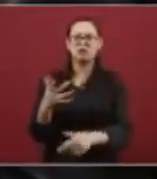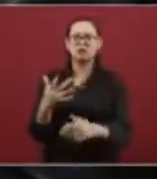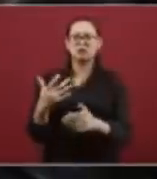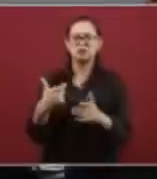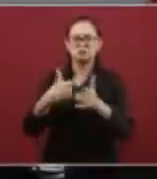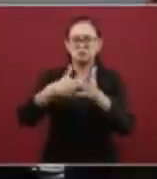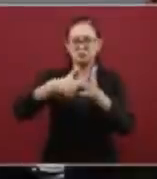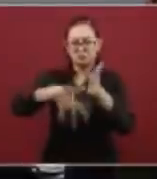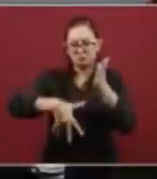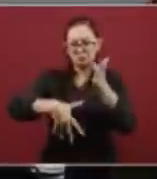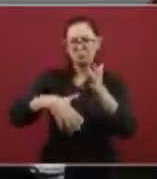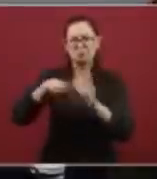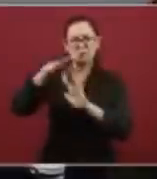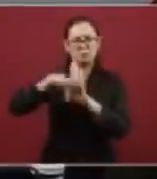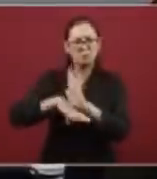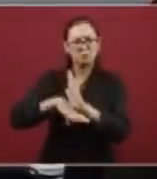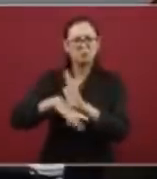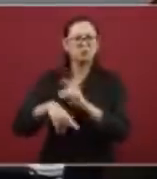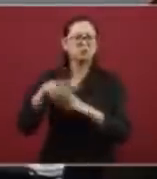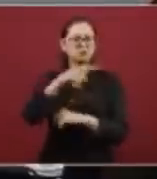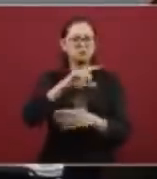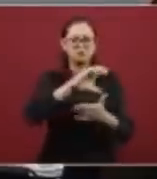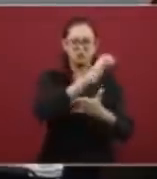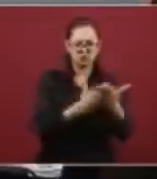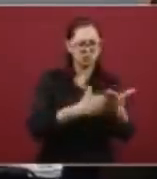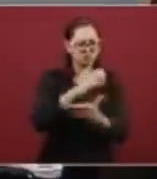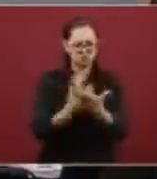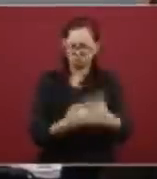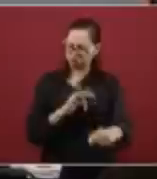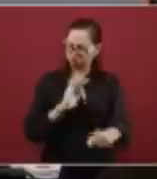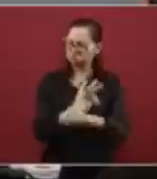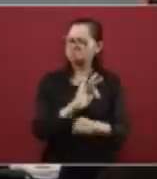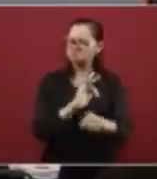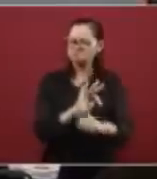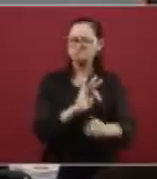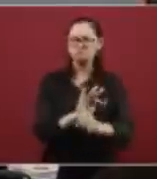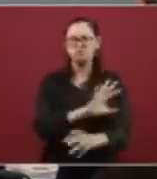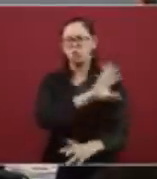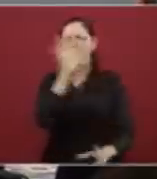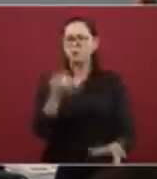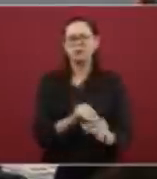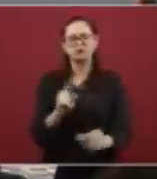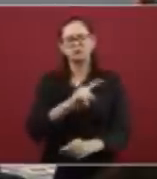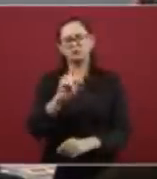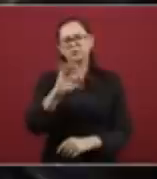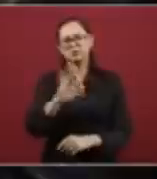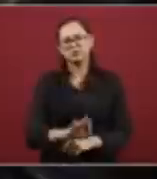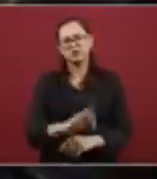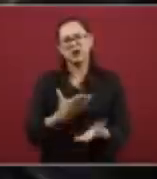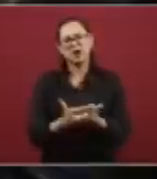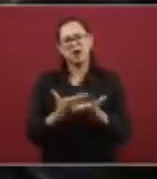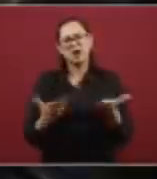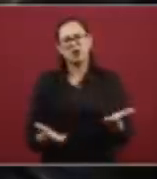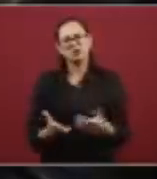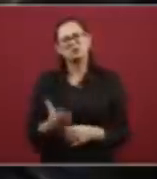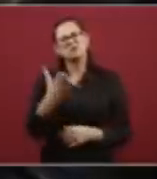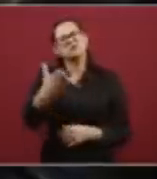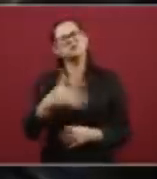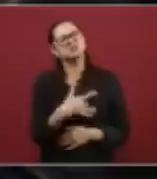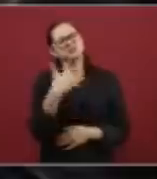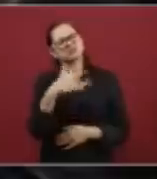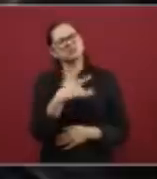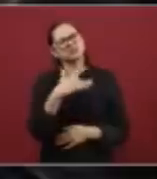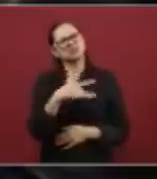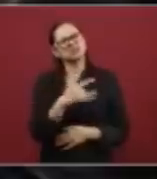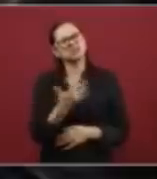aval por completo a estos contratos y a estos procesos de licitación. ¿Cuál es su, qué opina usted de este papel